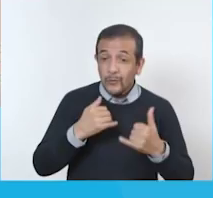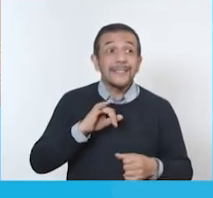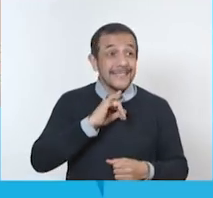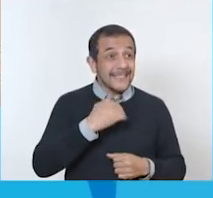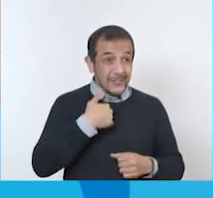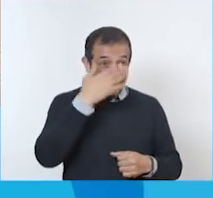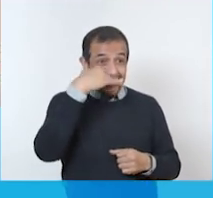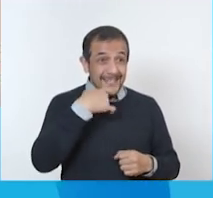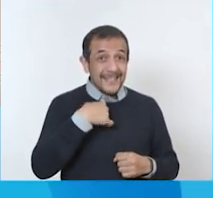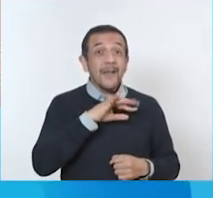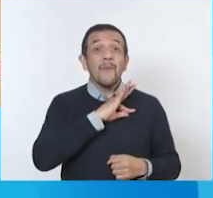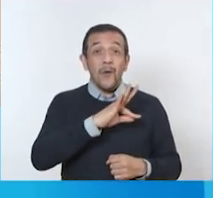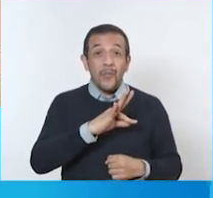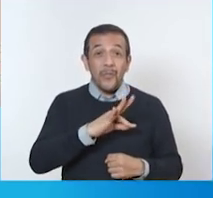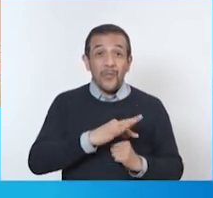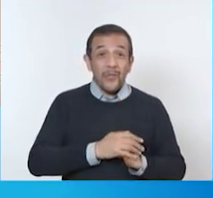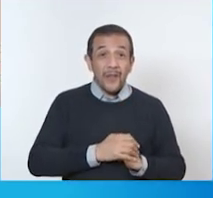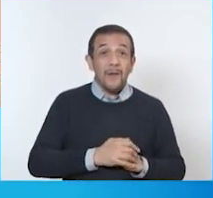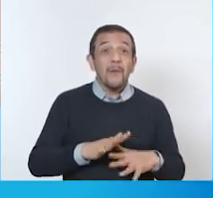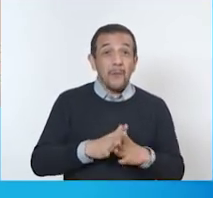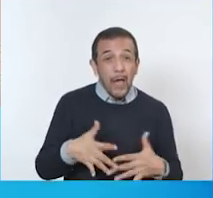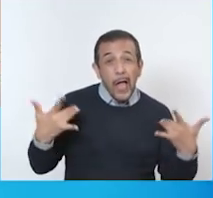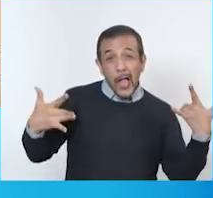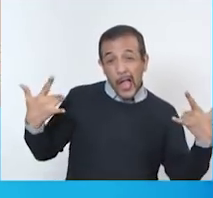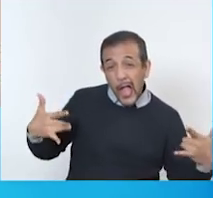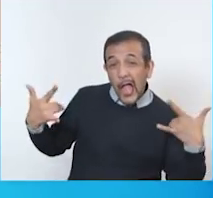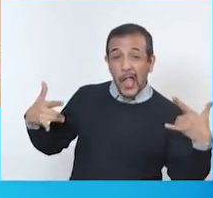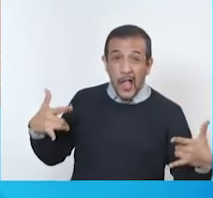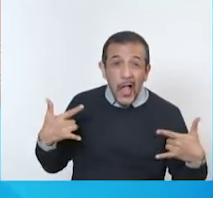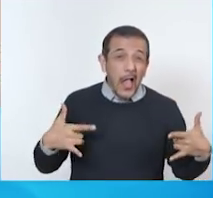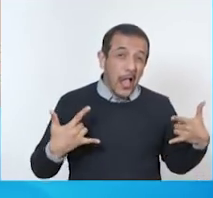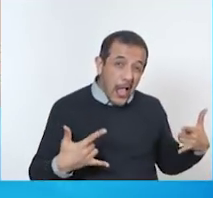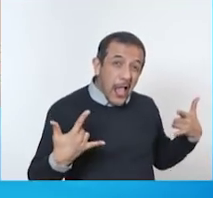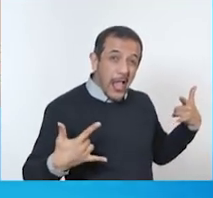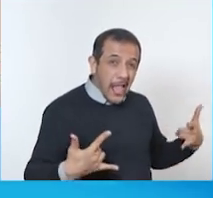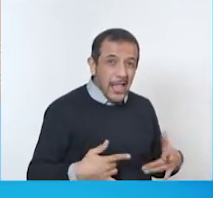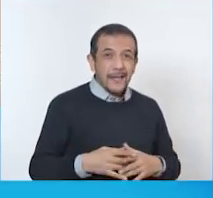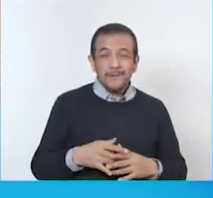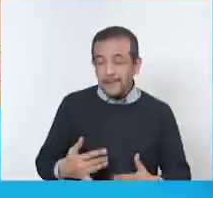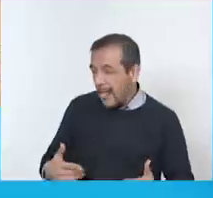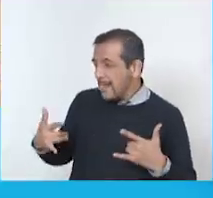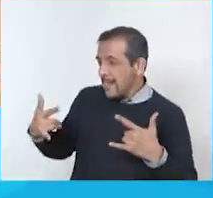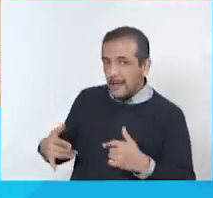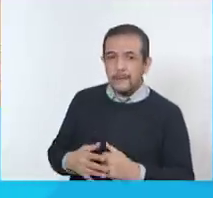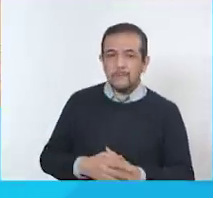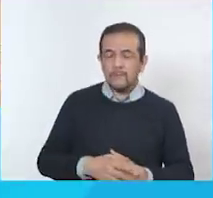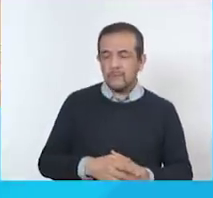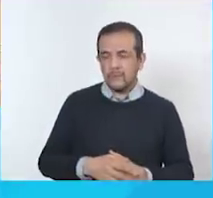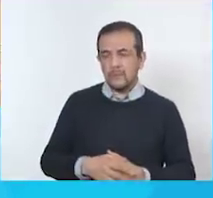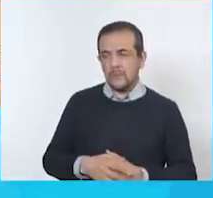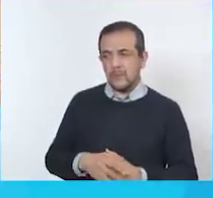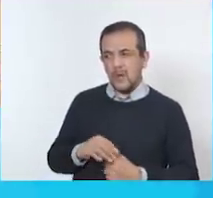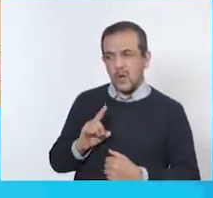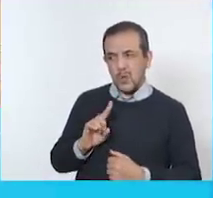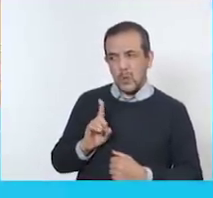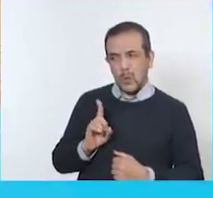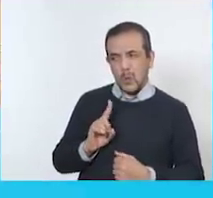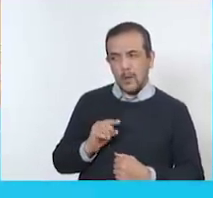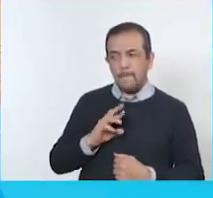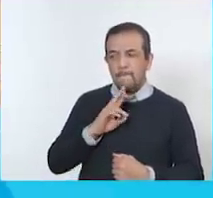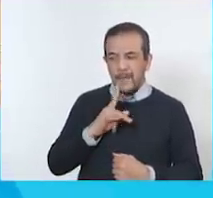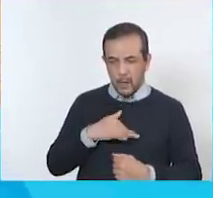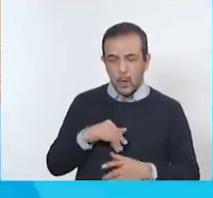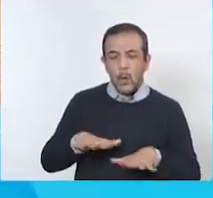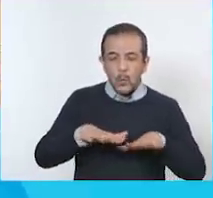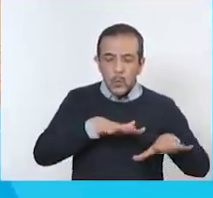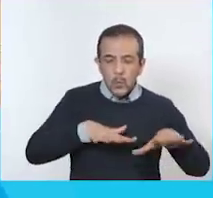sé! ¡Podemos jugar batallas del rap! ¡Chumpa, cachumpa, pompa! ¡Chumpa, chumpa! No, yo más bien estaba pensando en